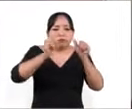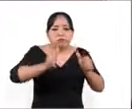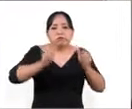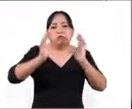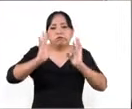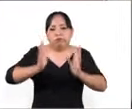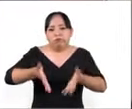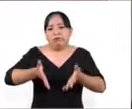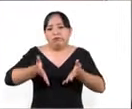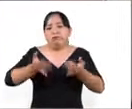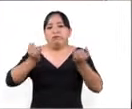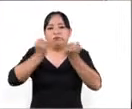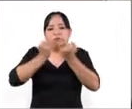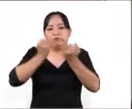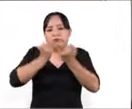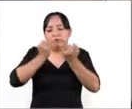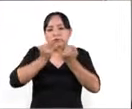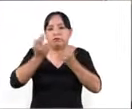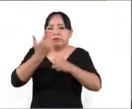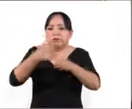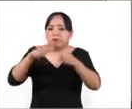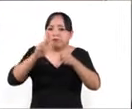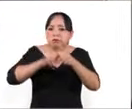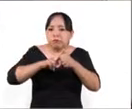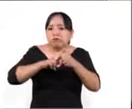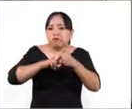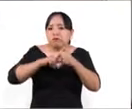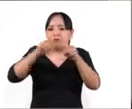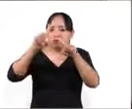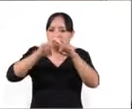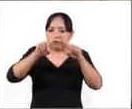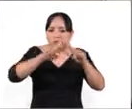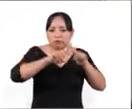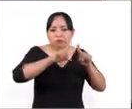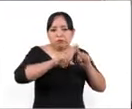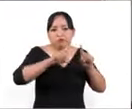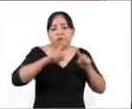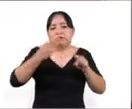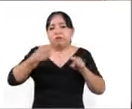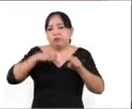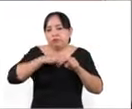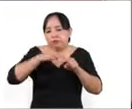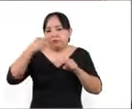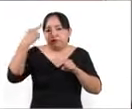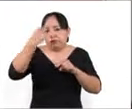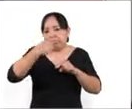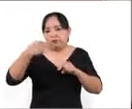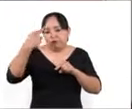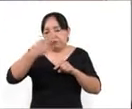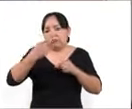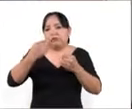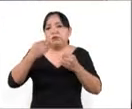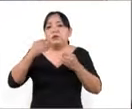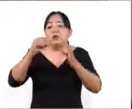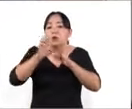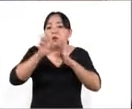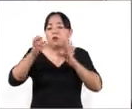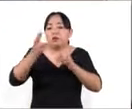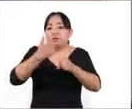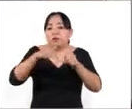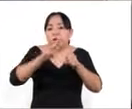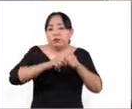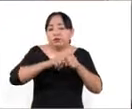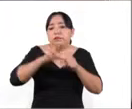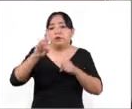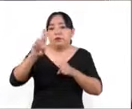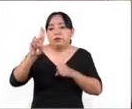se hicieron revisión en todos los hospitales, tanto Joco, habíamos tenido un llamado del Hospital Rubén Darío, ya también se atendió